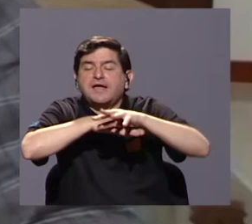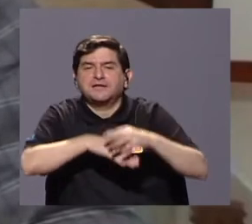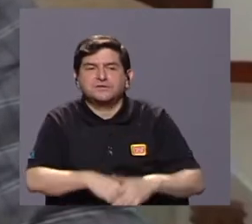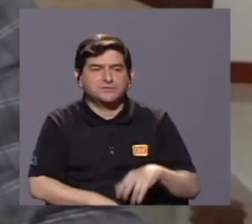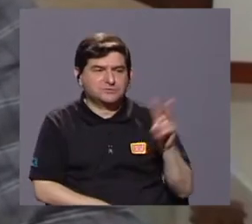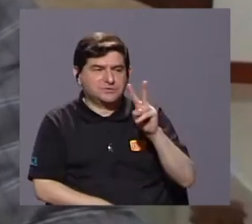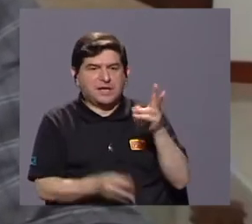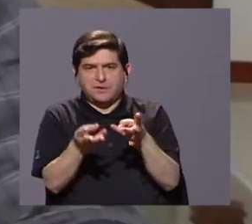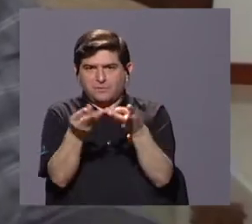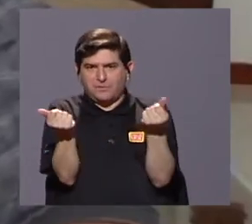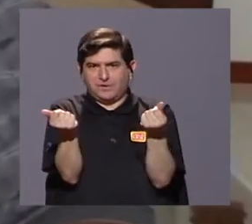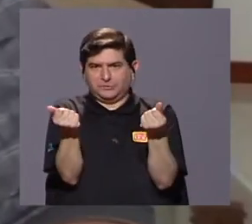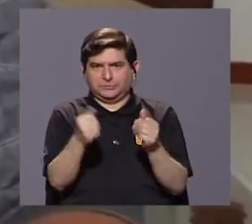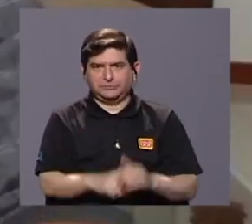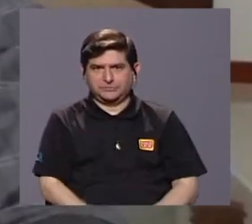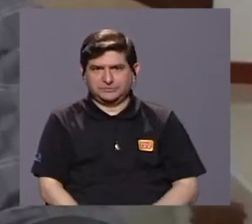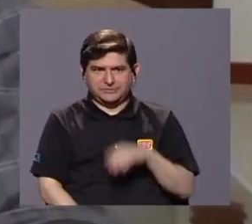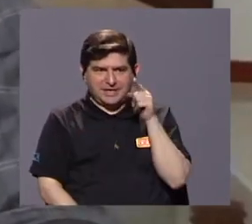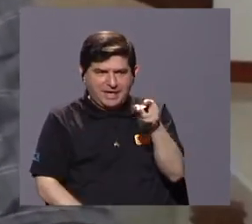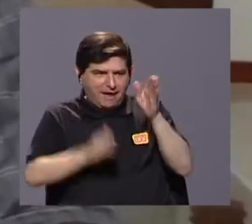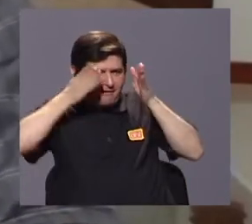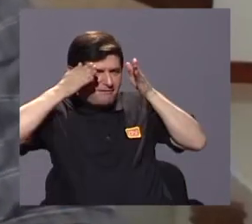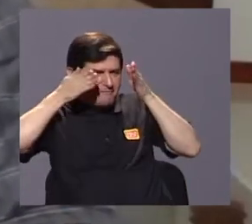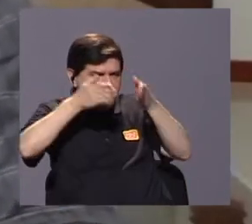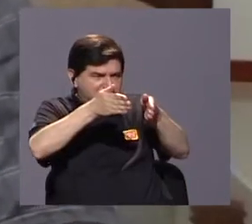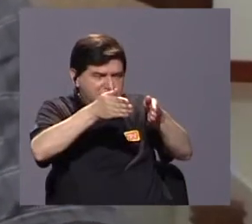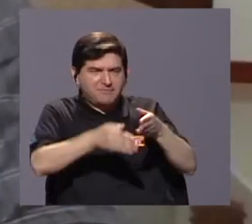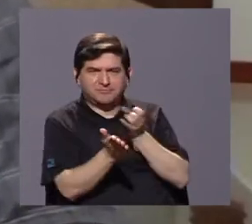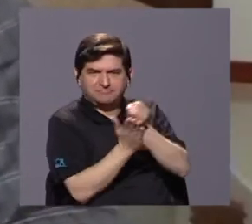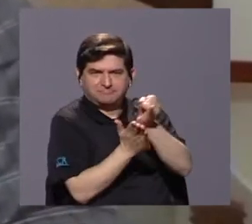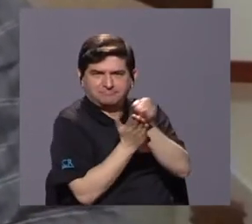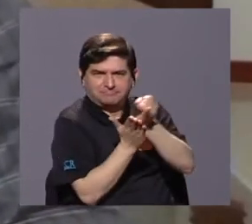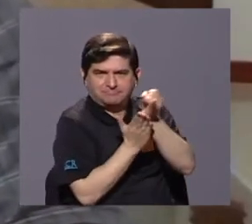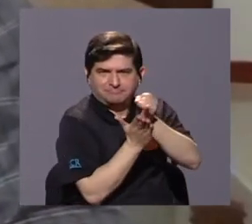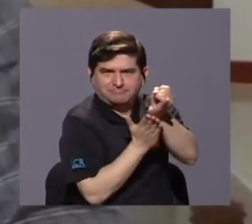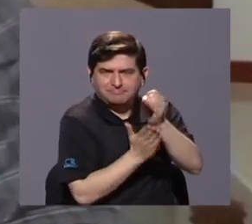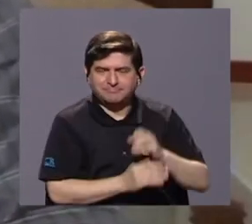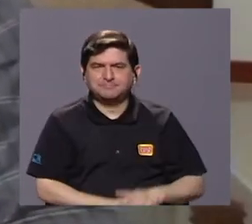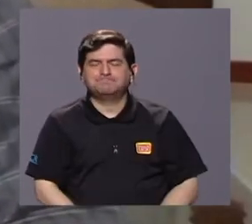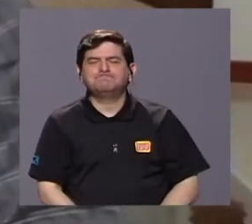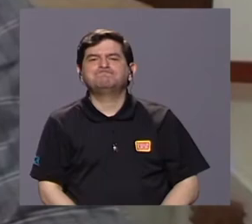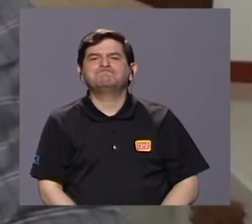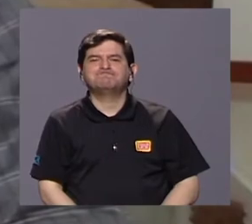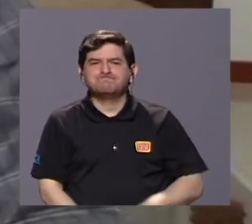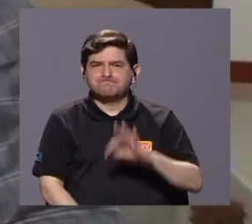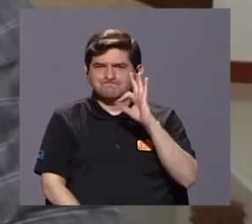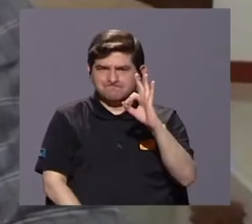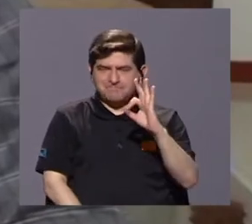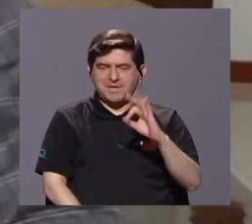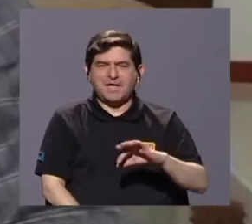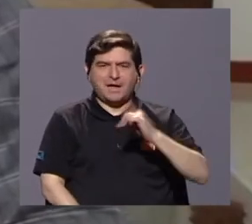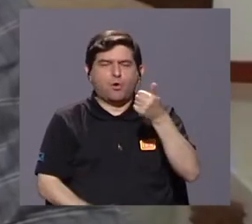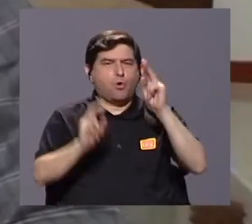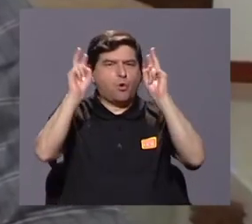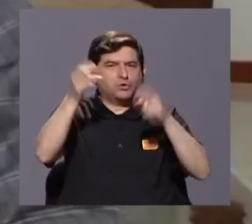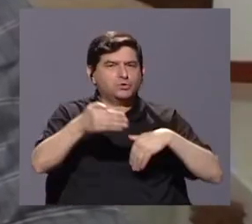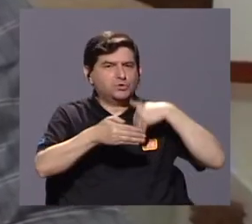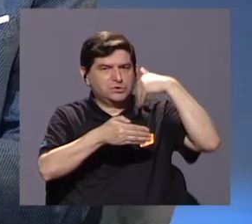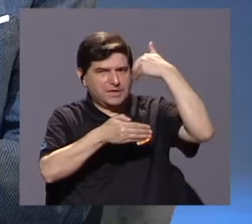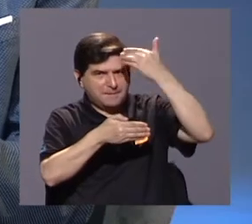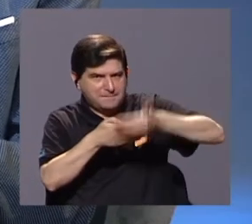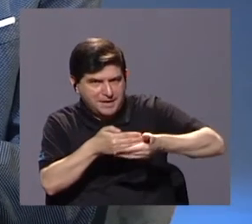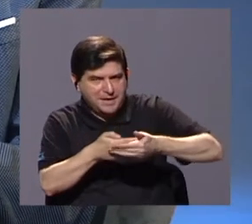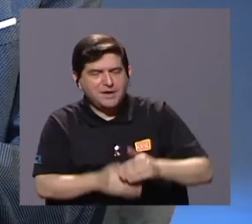virus. Y entonces hacia ahí es donde se ha dirigido la investigación. Sí, voy a plantear otro tema que nos interesa